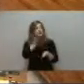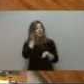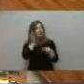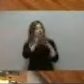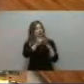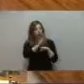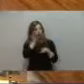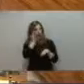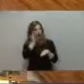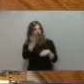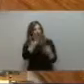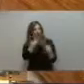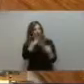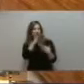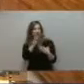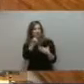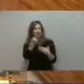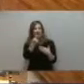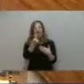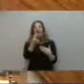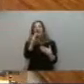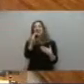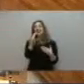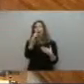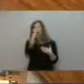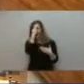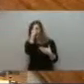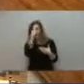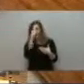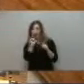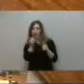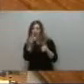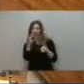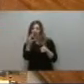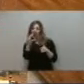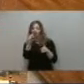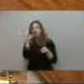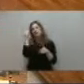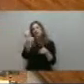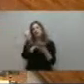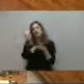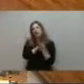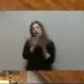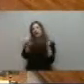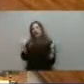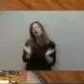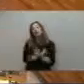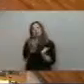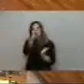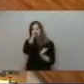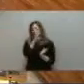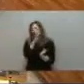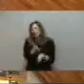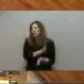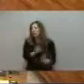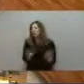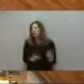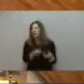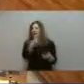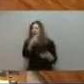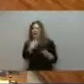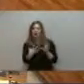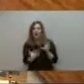lugar que me hable de Candás, que empieza por C, porque pensé que me iba a volver a hablar de Cudillero, que yo no sé por qué salió. Pero bueno, ¿están